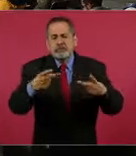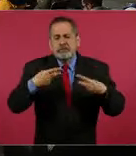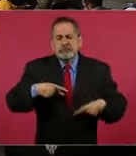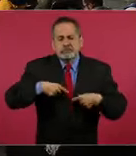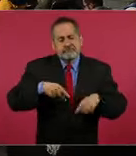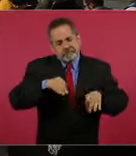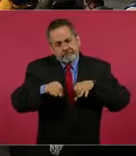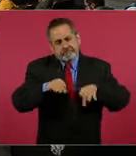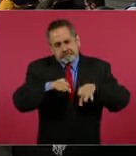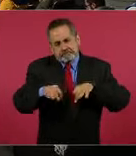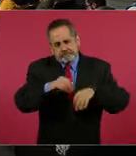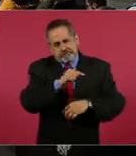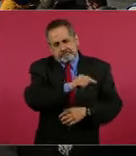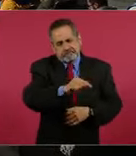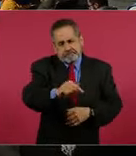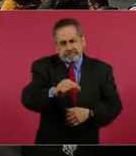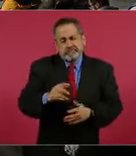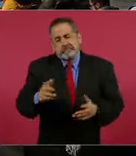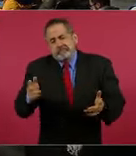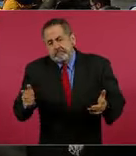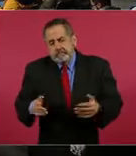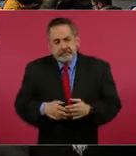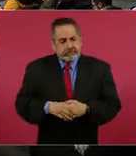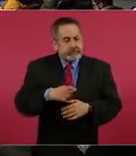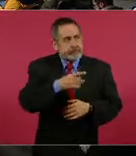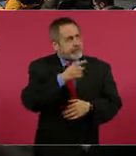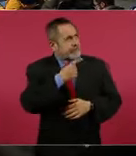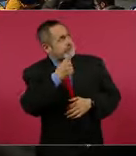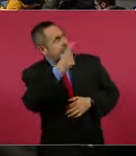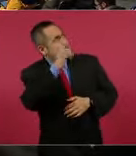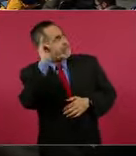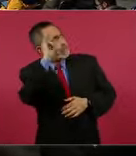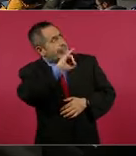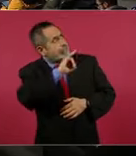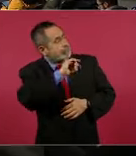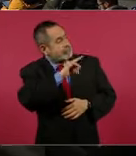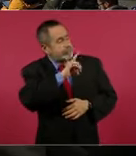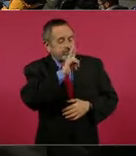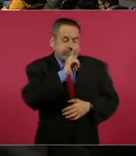que pues no comparten la línea editorial